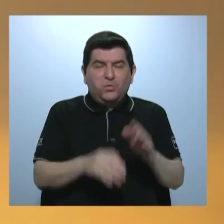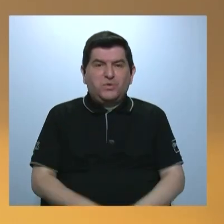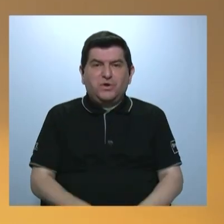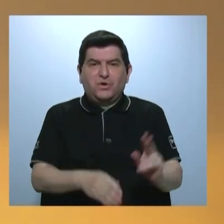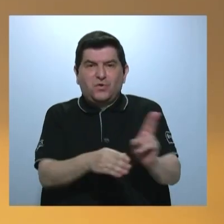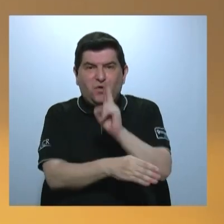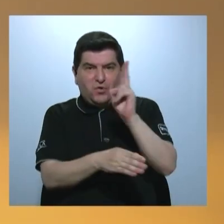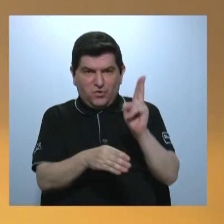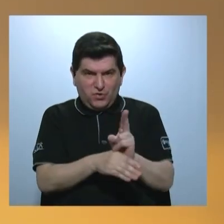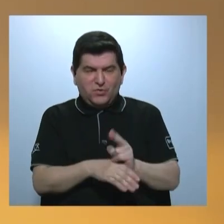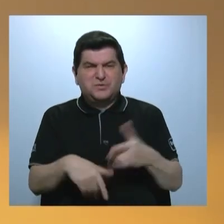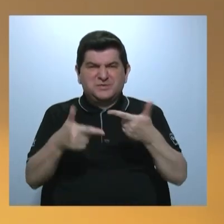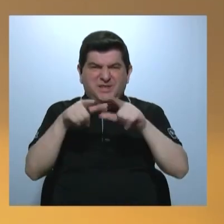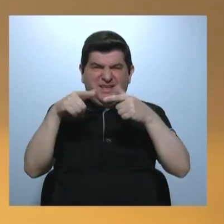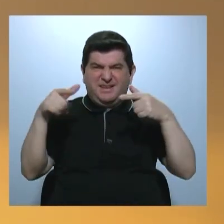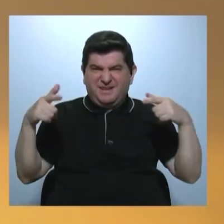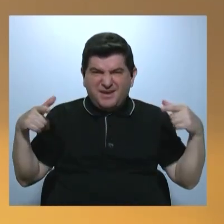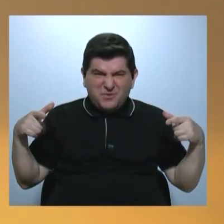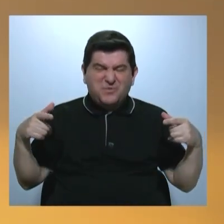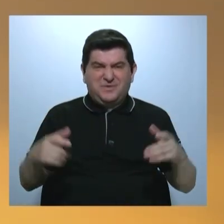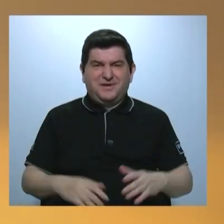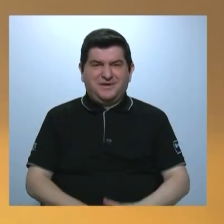use lenguaje